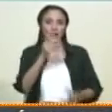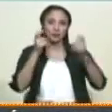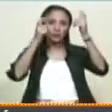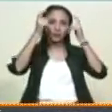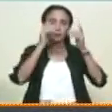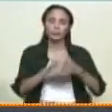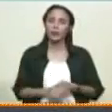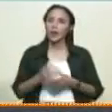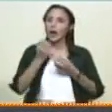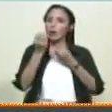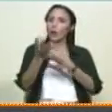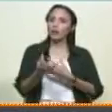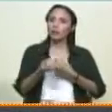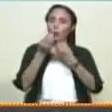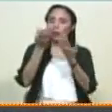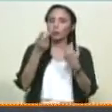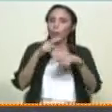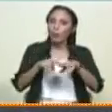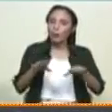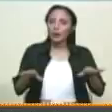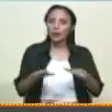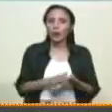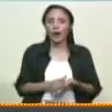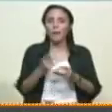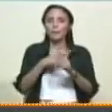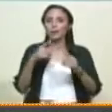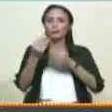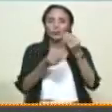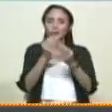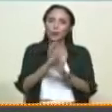sido y no fue.